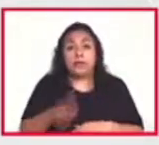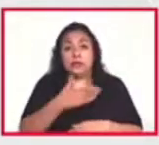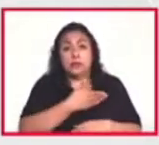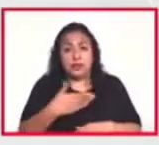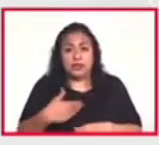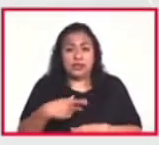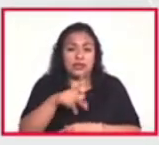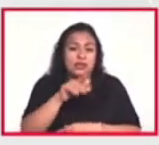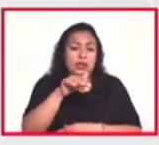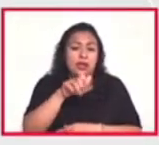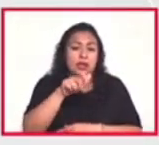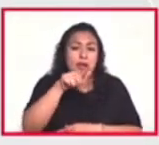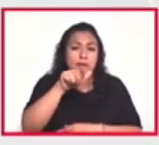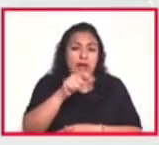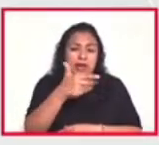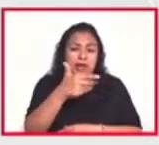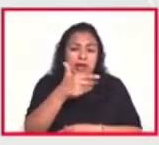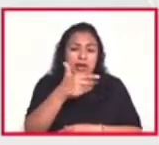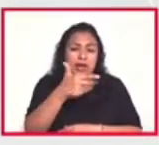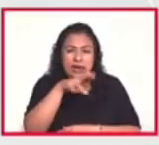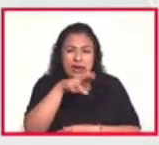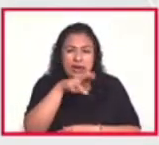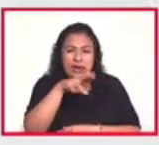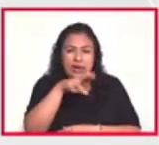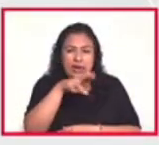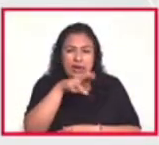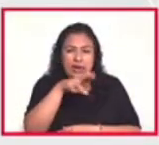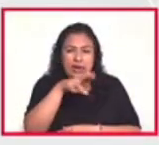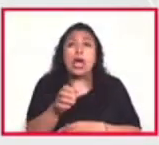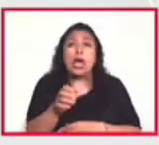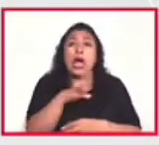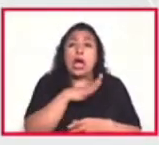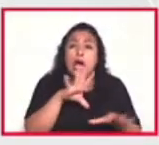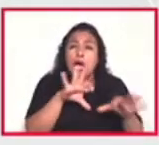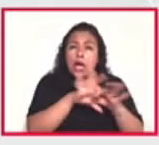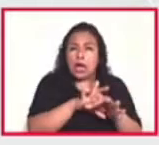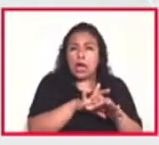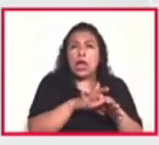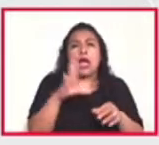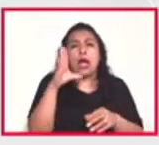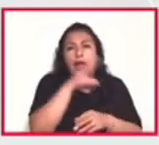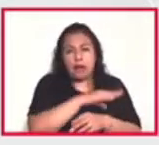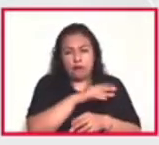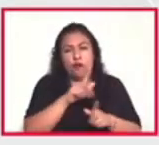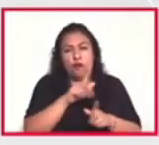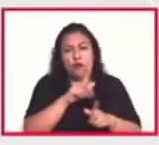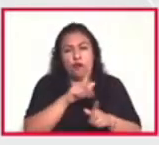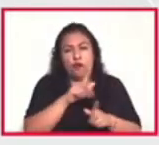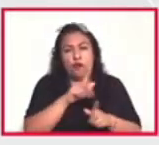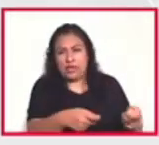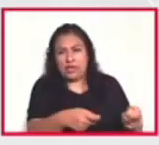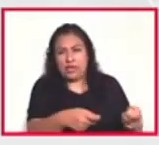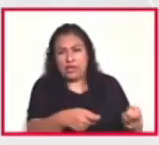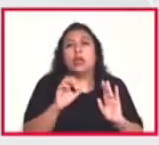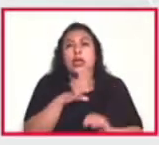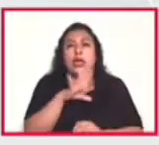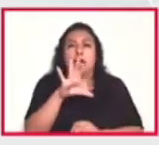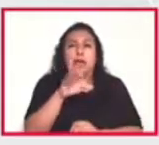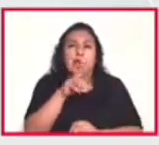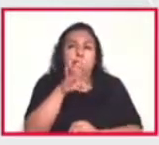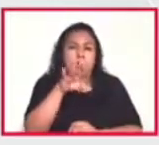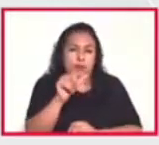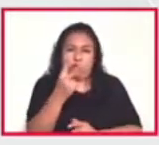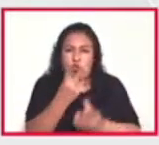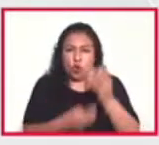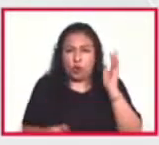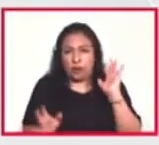tiene es el antecedente combinado de afrodescendiente y, en este caso, caribeña. Quisiera